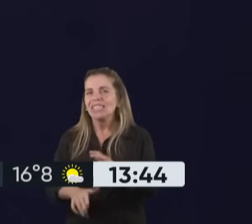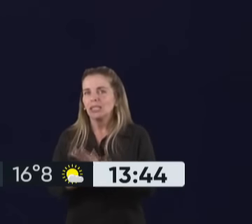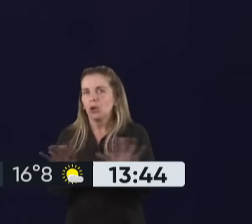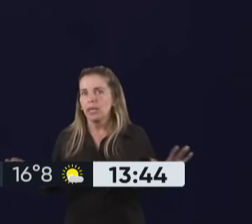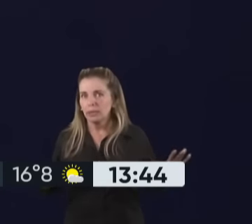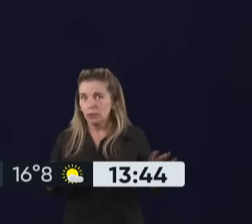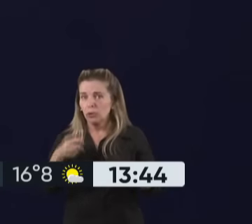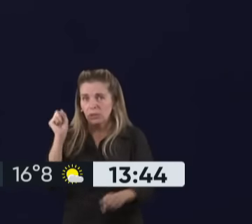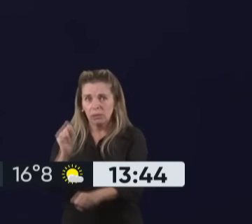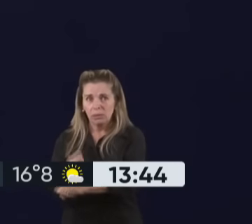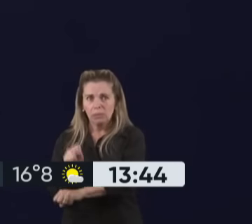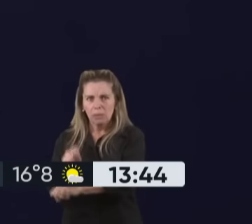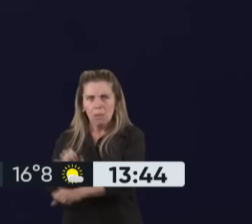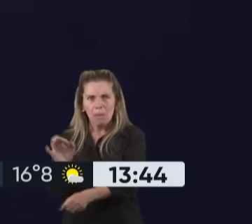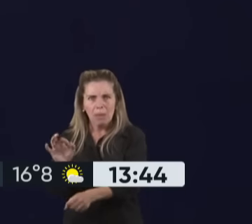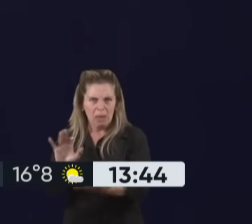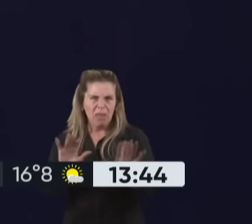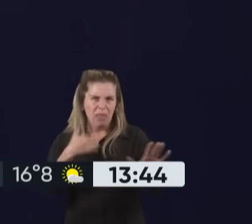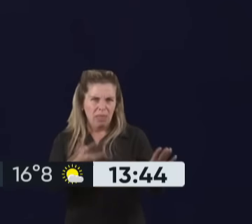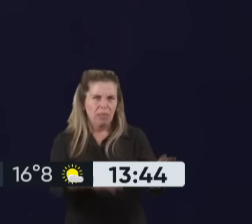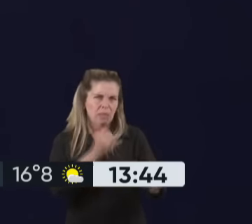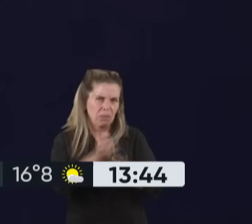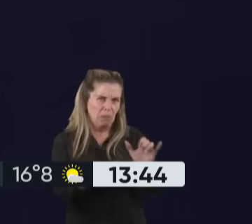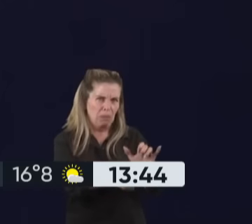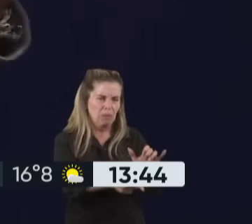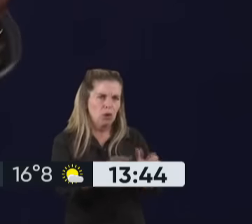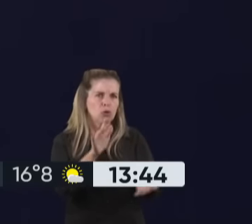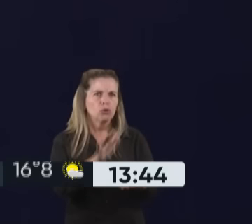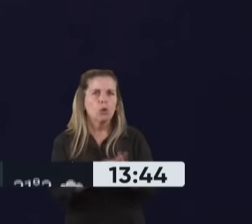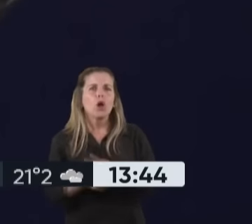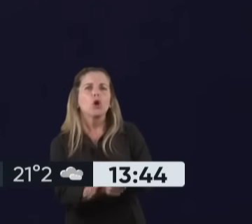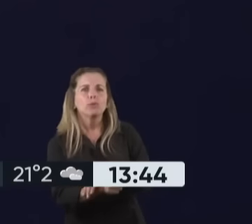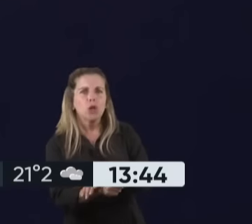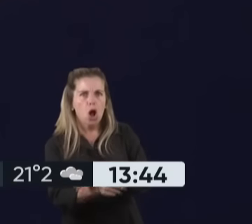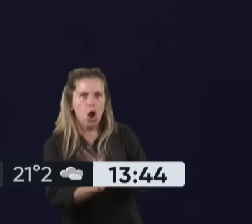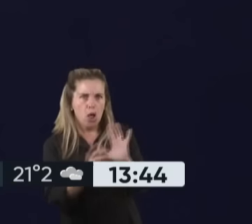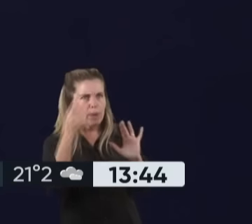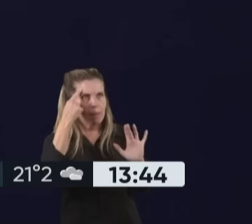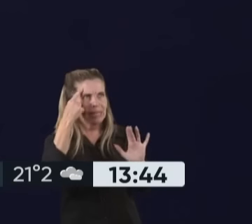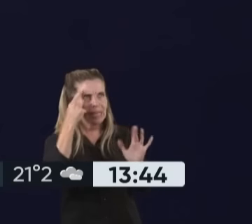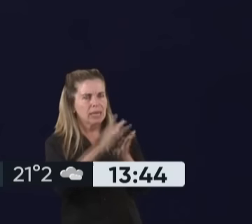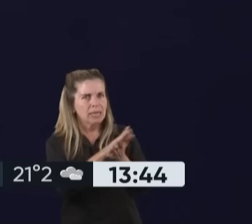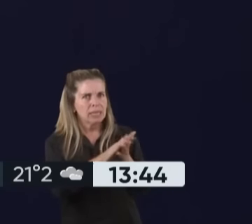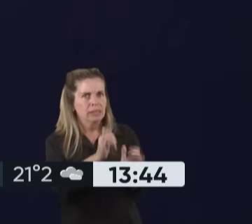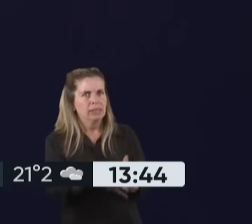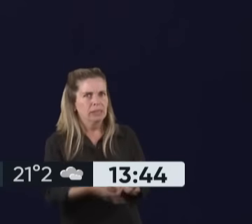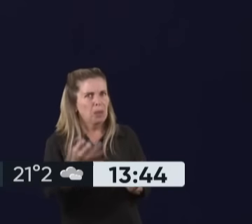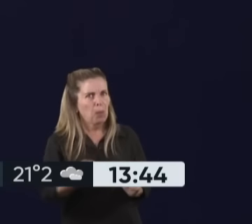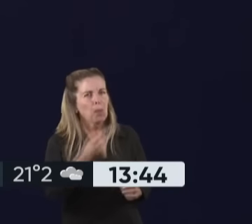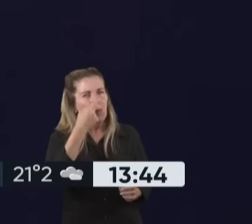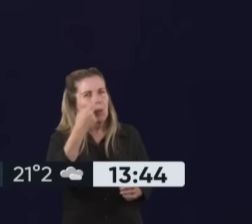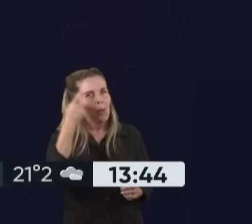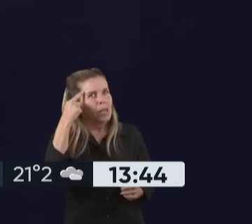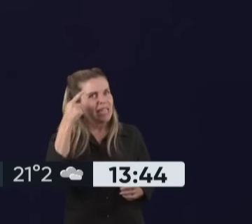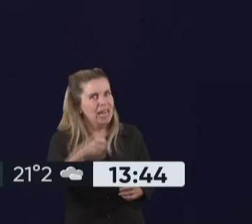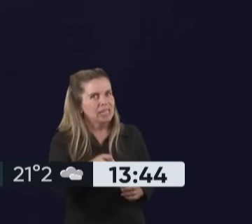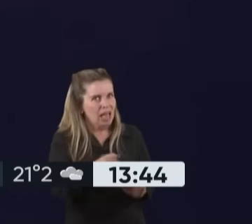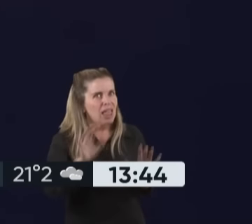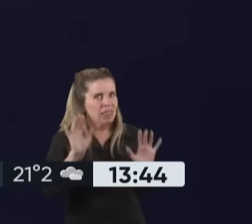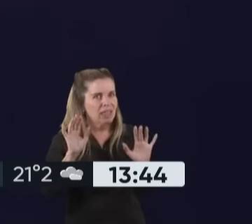las penas. Bien. Pero lo podemos pensar. Sí, Bien, lo perfecto. podemos pensar. Me tiró una buena idea.